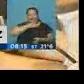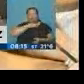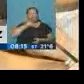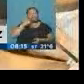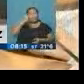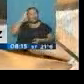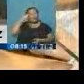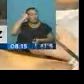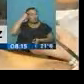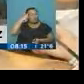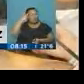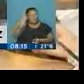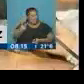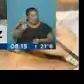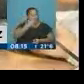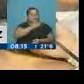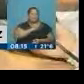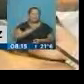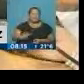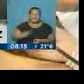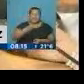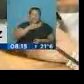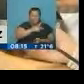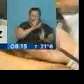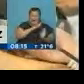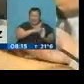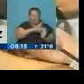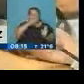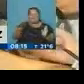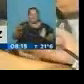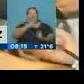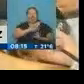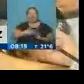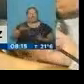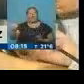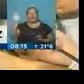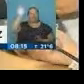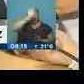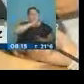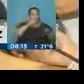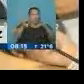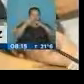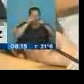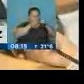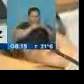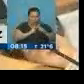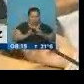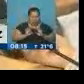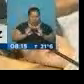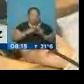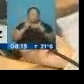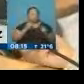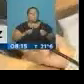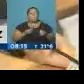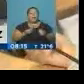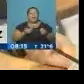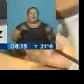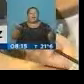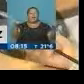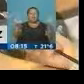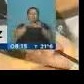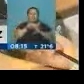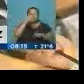de agosto de 1992 entre el presidente de la Nación y los gobernadores de las provincias, con el objeto de detraer